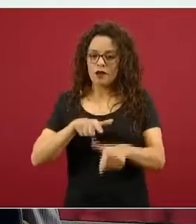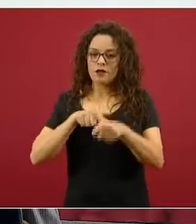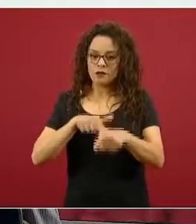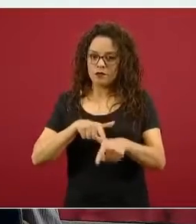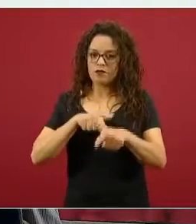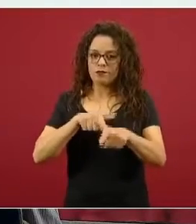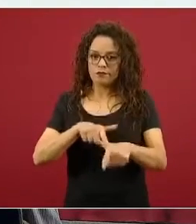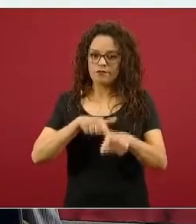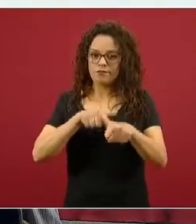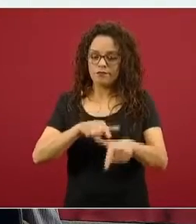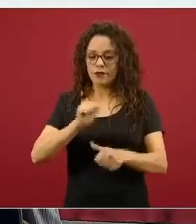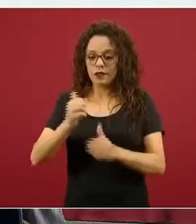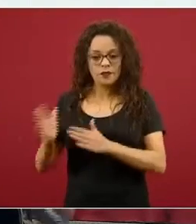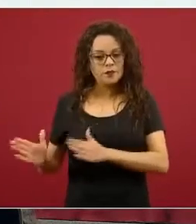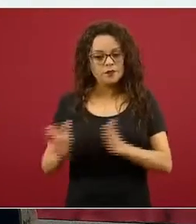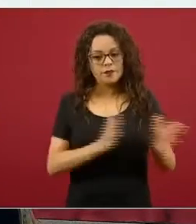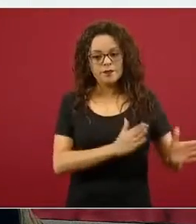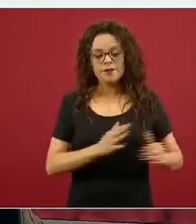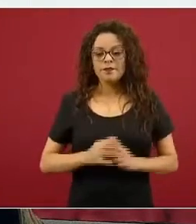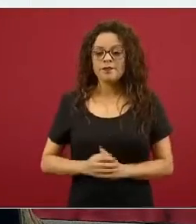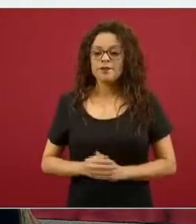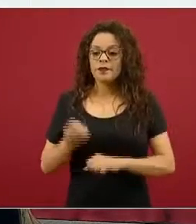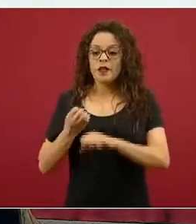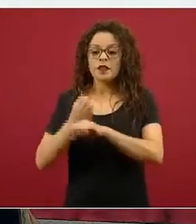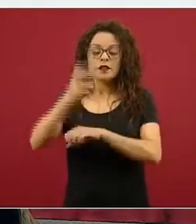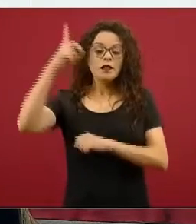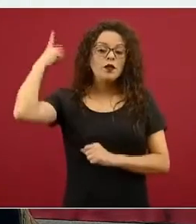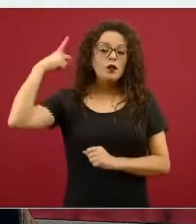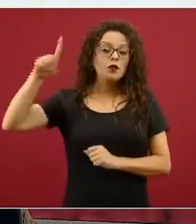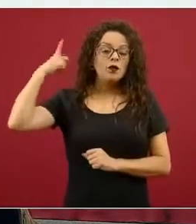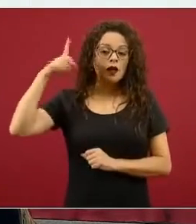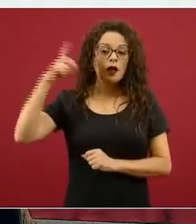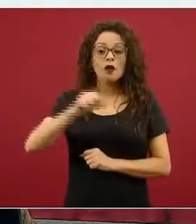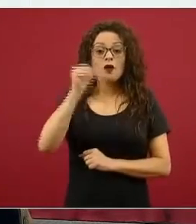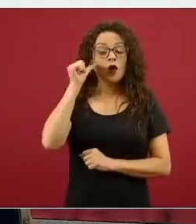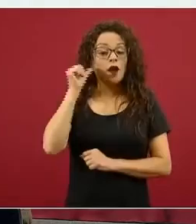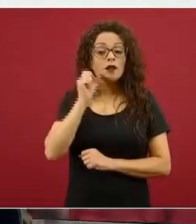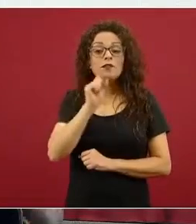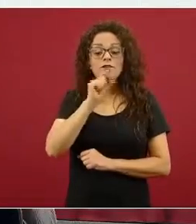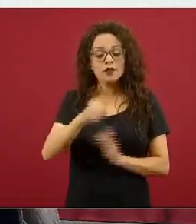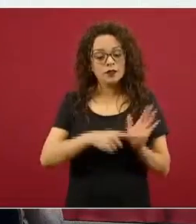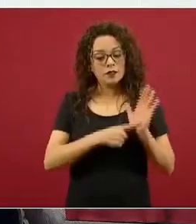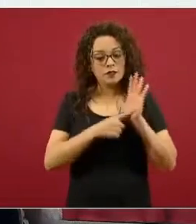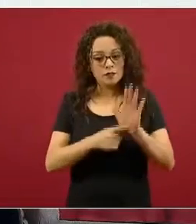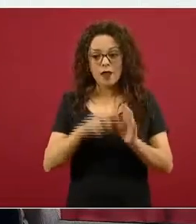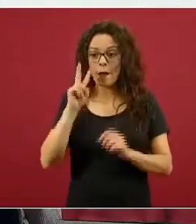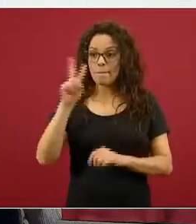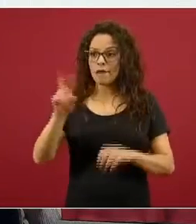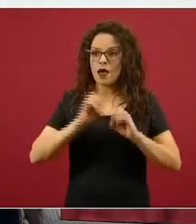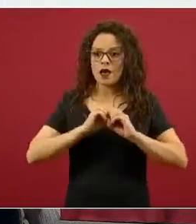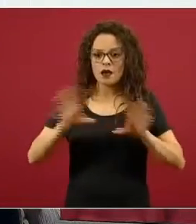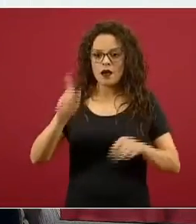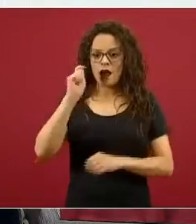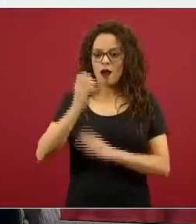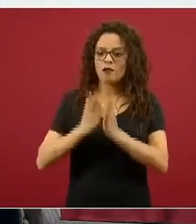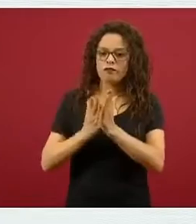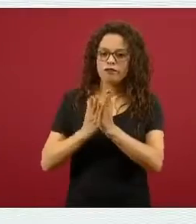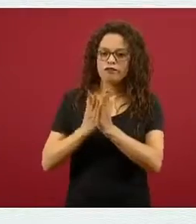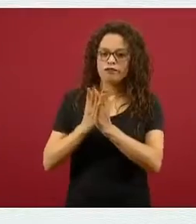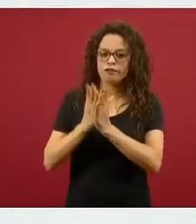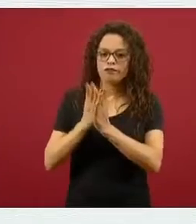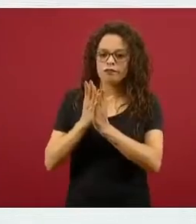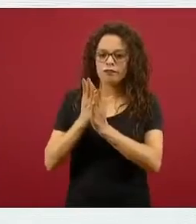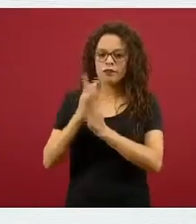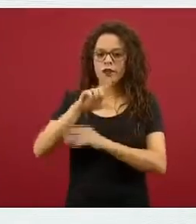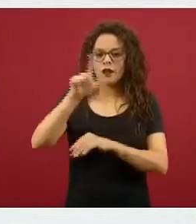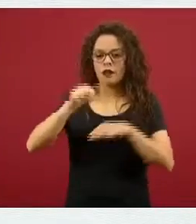favor. El estado de Durango, también lo presenté ayer, era de los estados que se veía claramente un incremento después de una